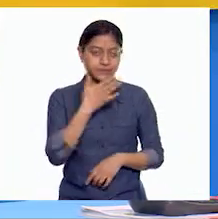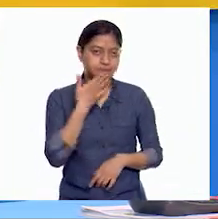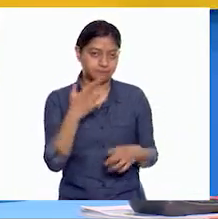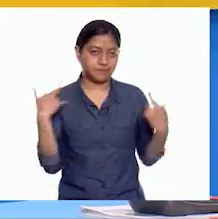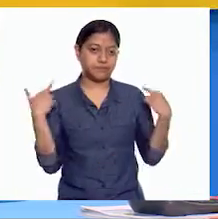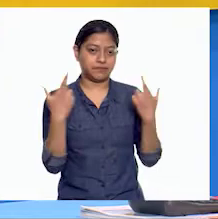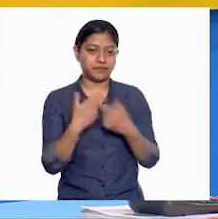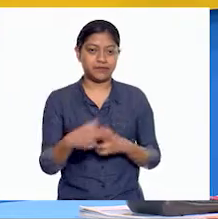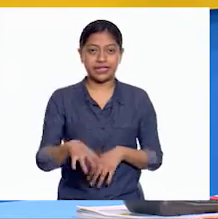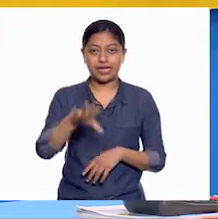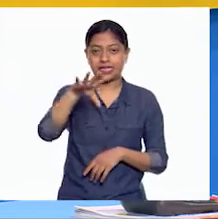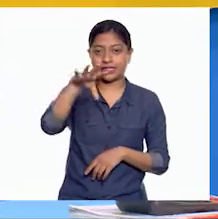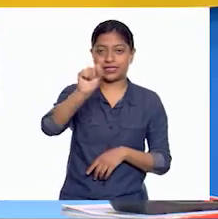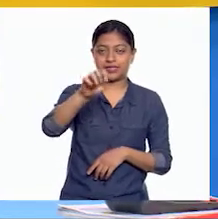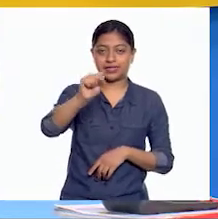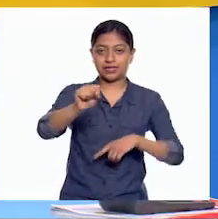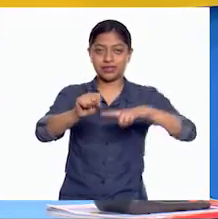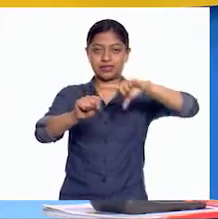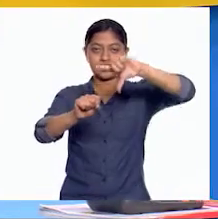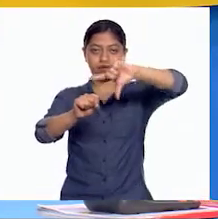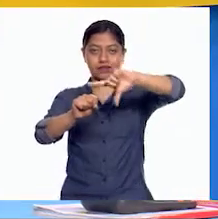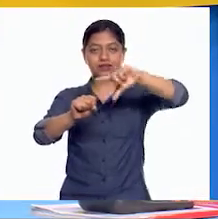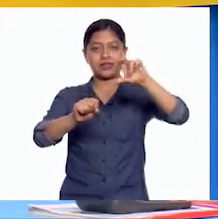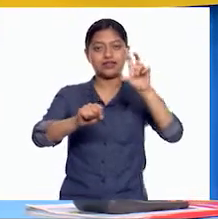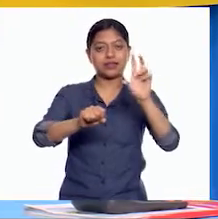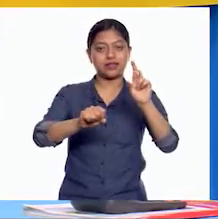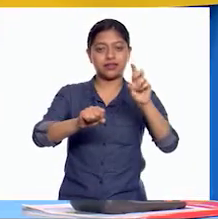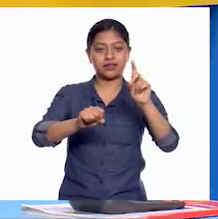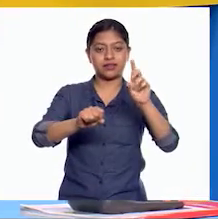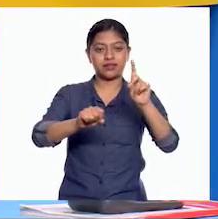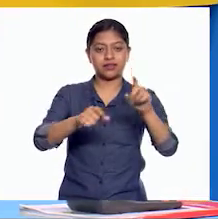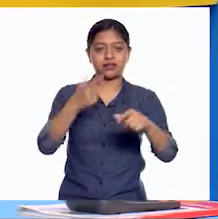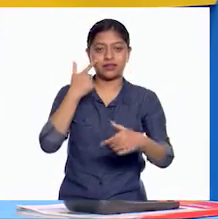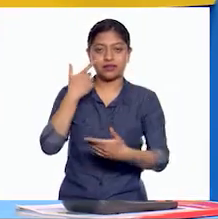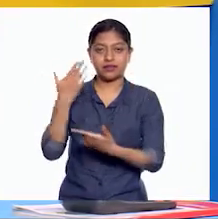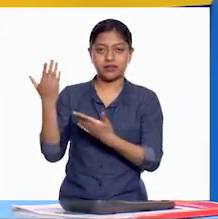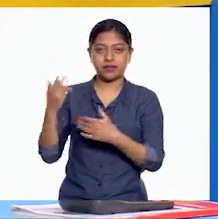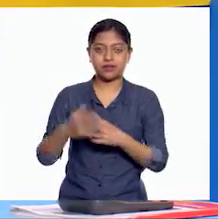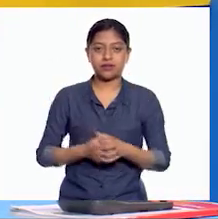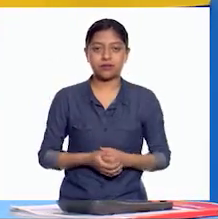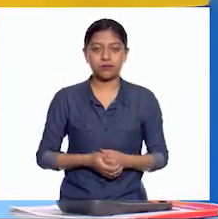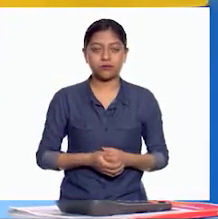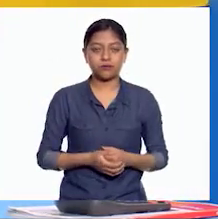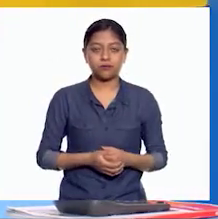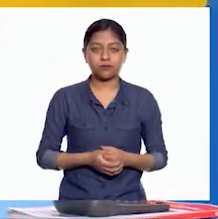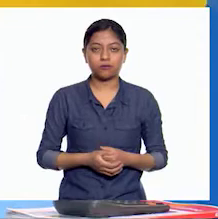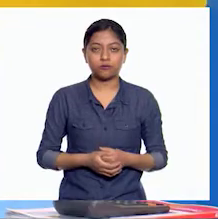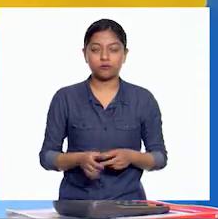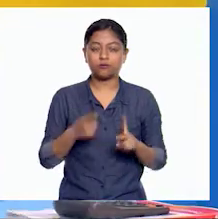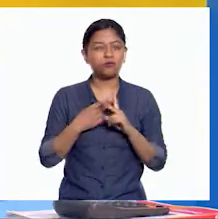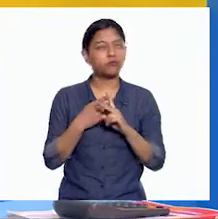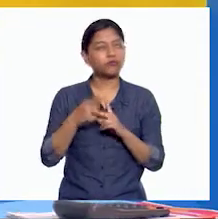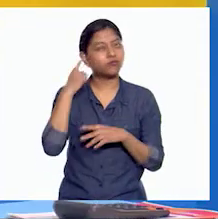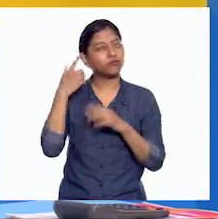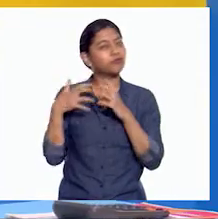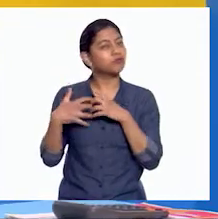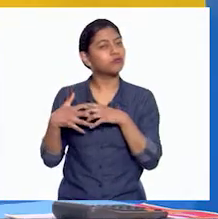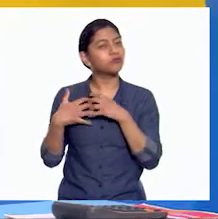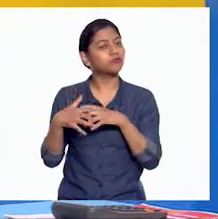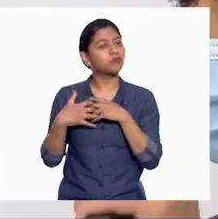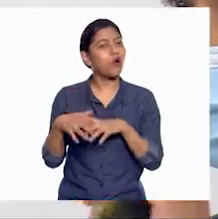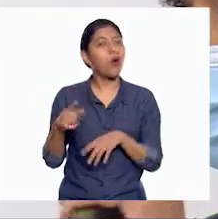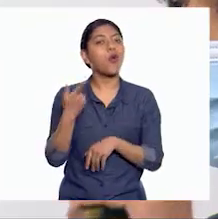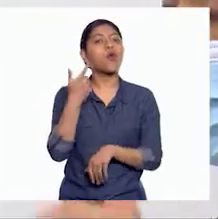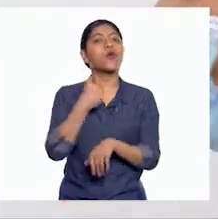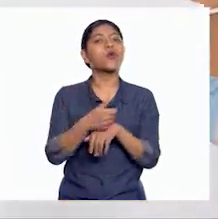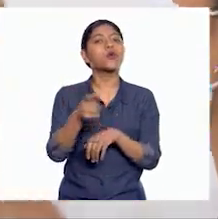30. Y entonces veo aquí qué número me puede dar. Y entonces pensamos y solamente